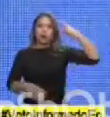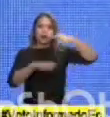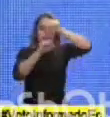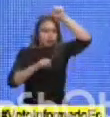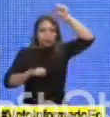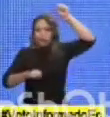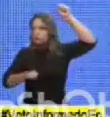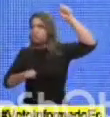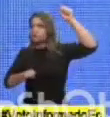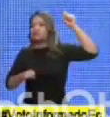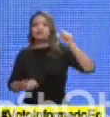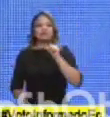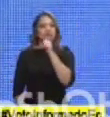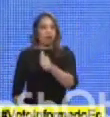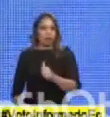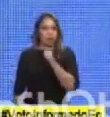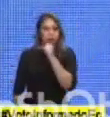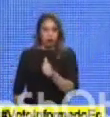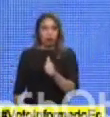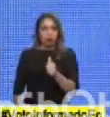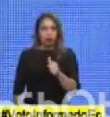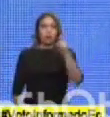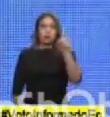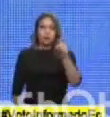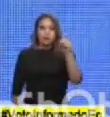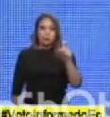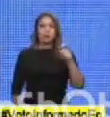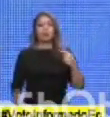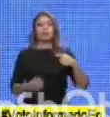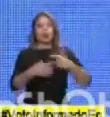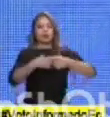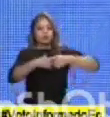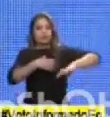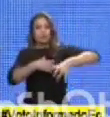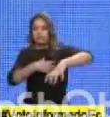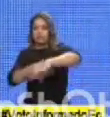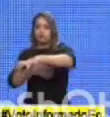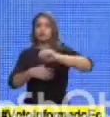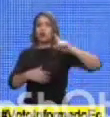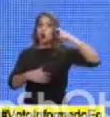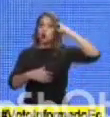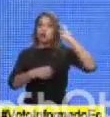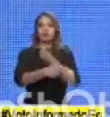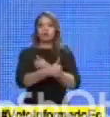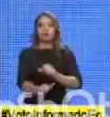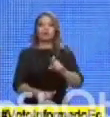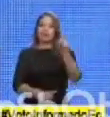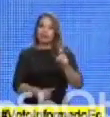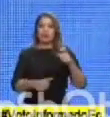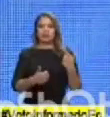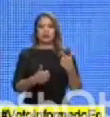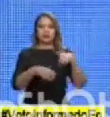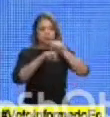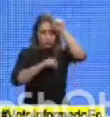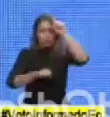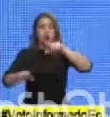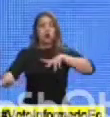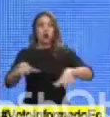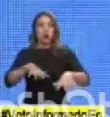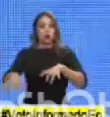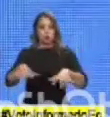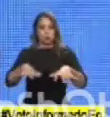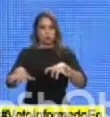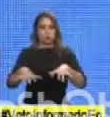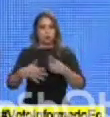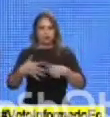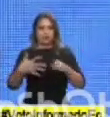que descentralizar desde el estado central hacia los gobiernos de cercanía que son los gobiernos autónomos descentralizados para que coordinen con las diferentes